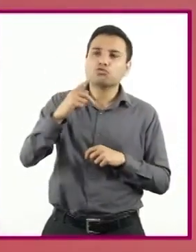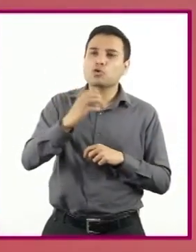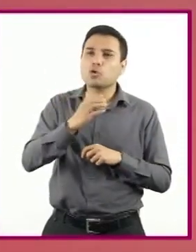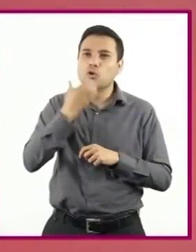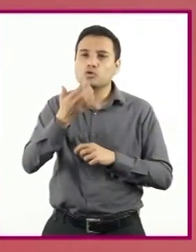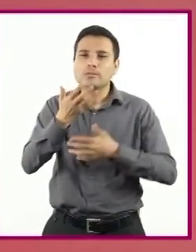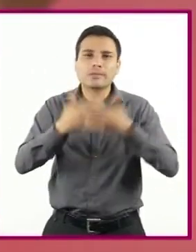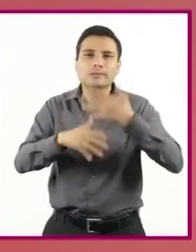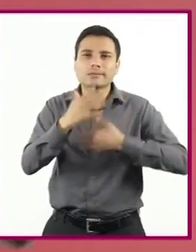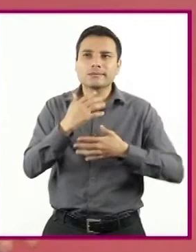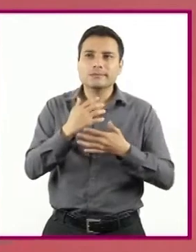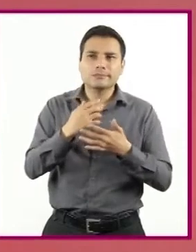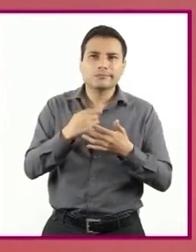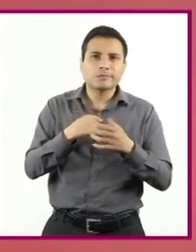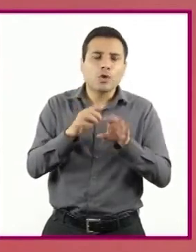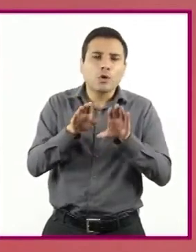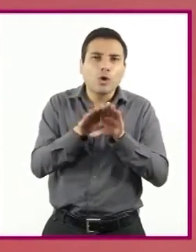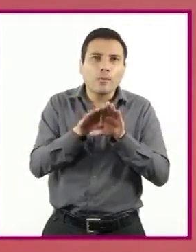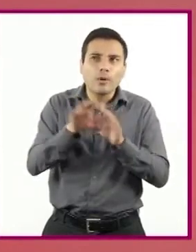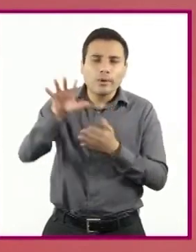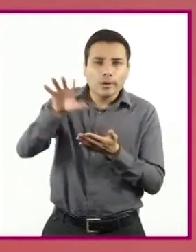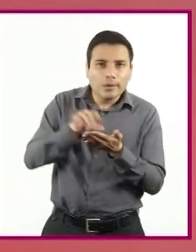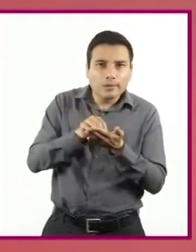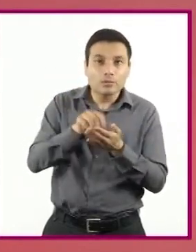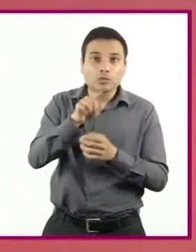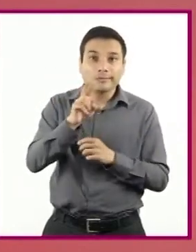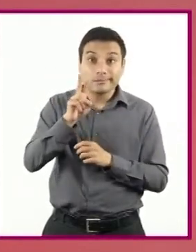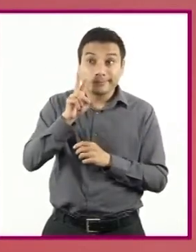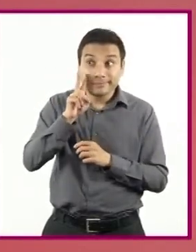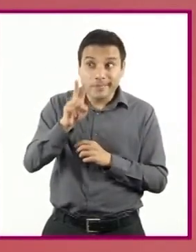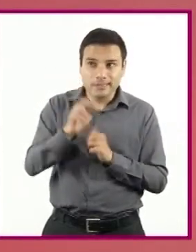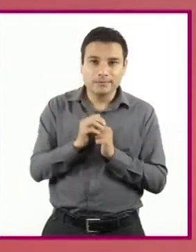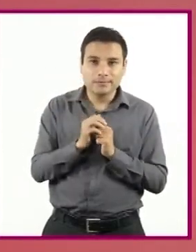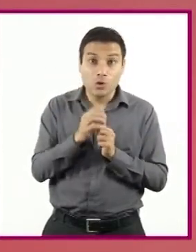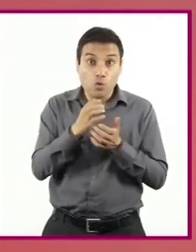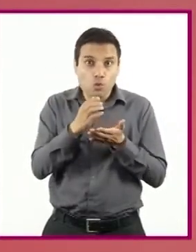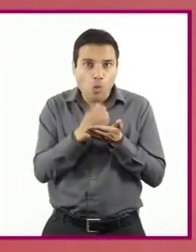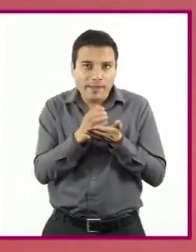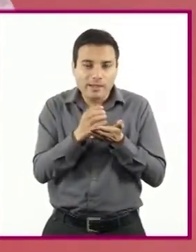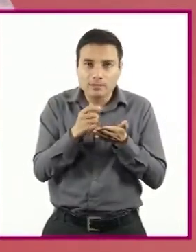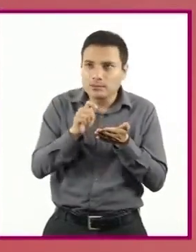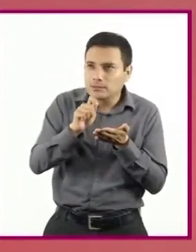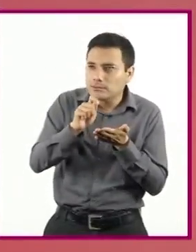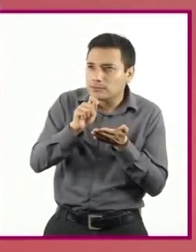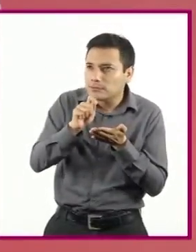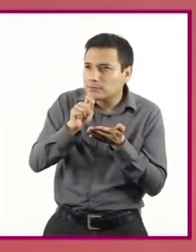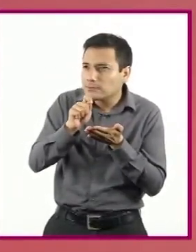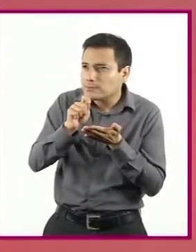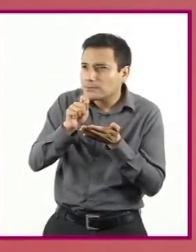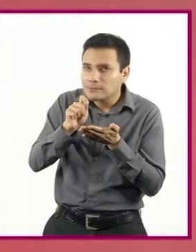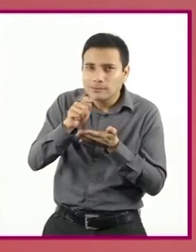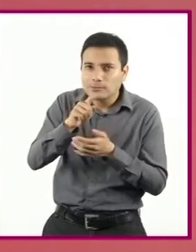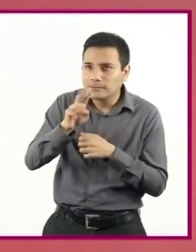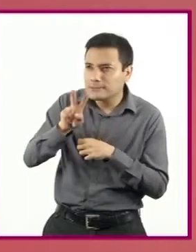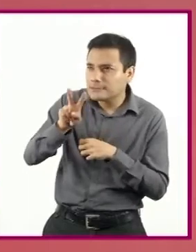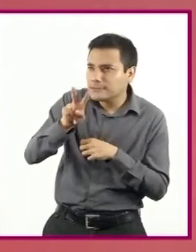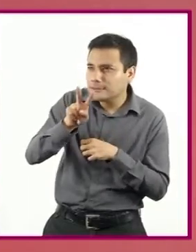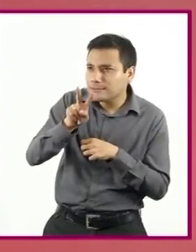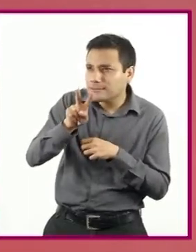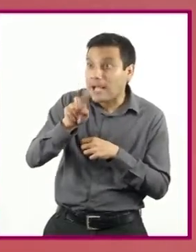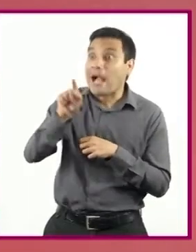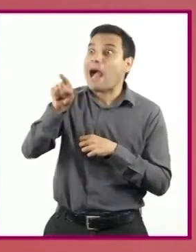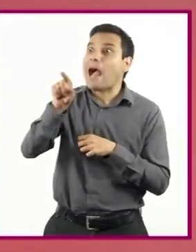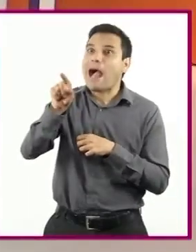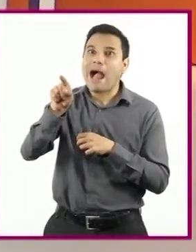la observación de nuestra cotidianidad. Bastará con tener su cuaderno y pluma a la mano y la atención puesta en la convivencia del día a